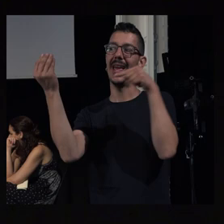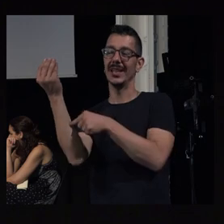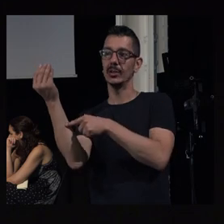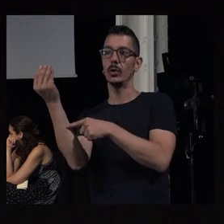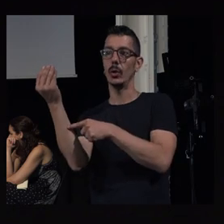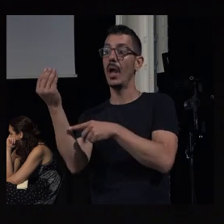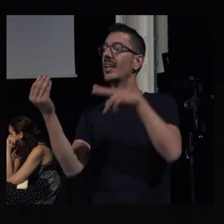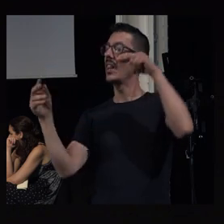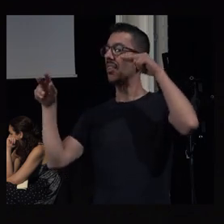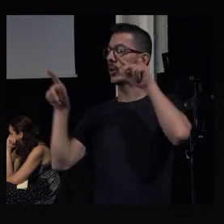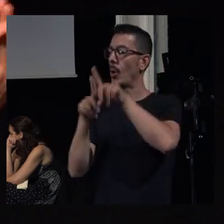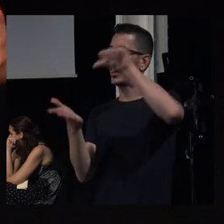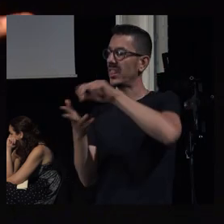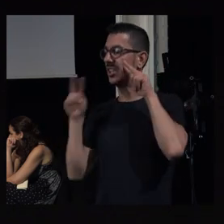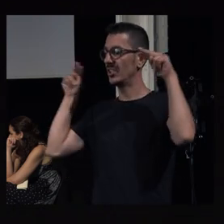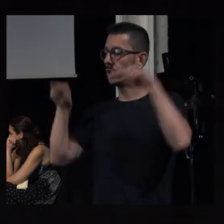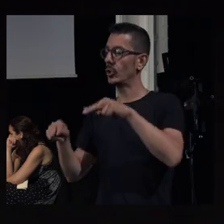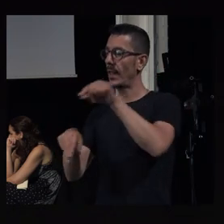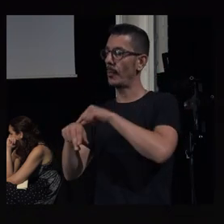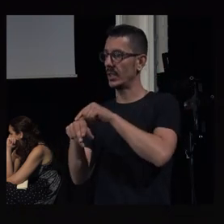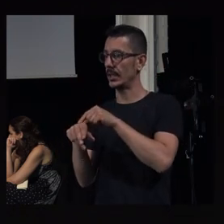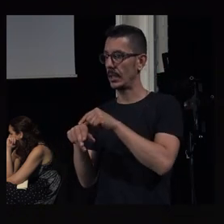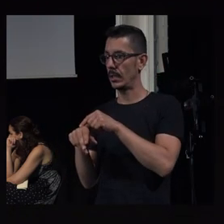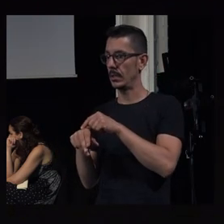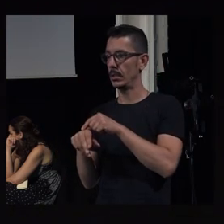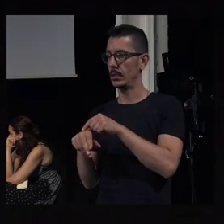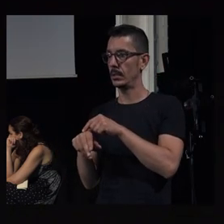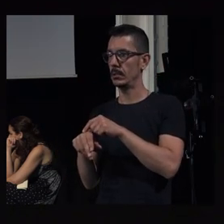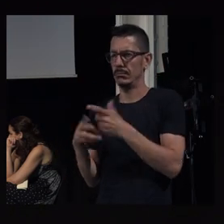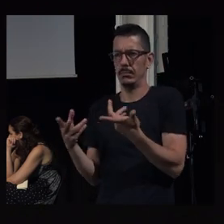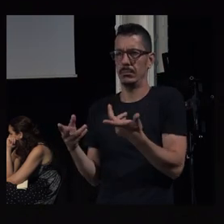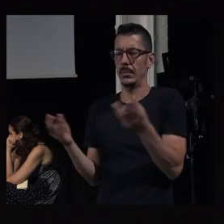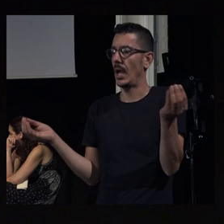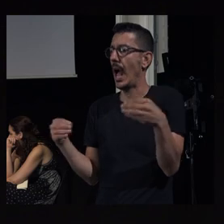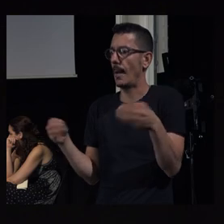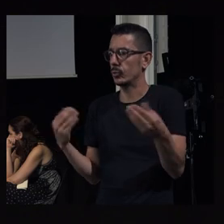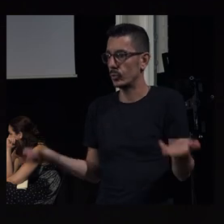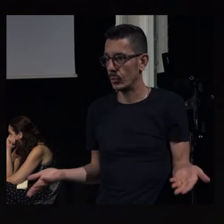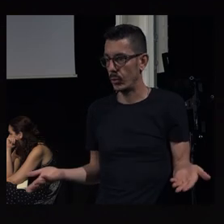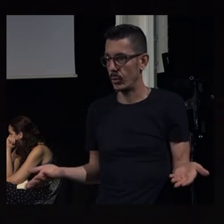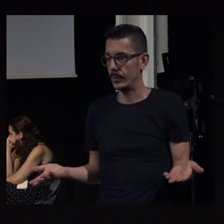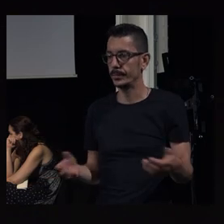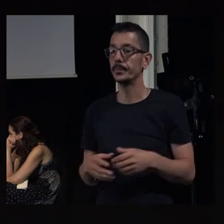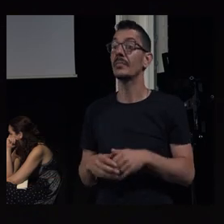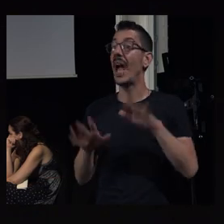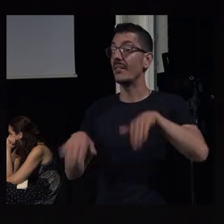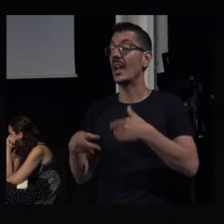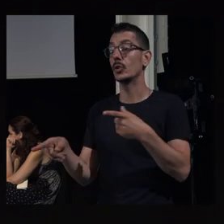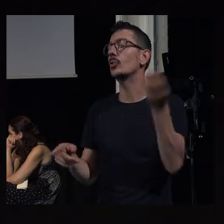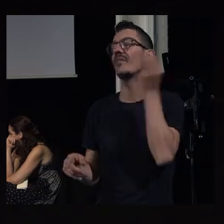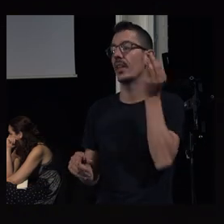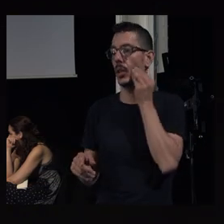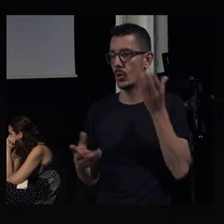que realmente existen, porque el otro es una ficción, como diría Preciado, somatopolítica, que nos queda muy bien,